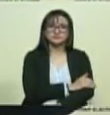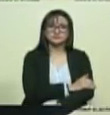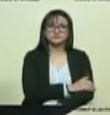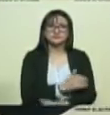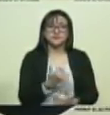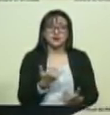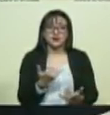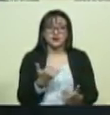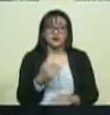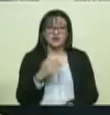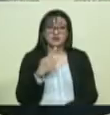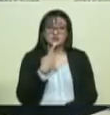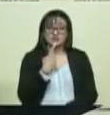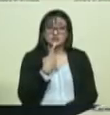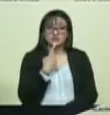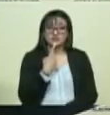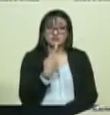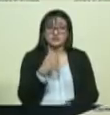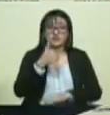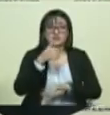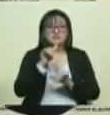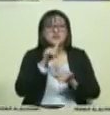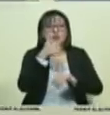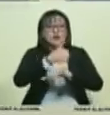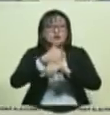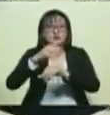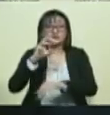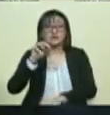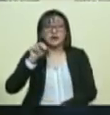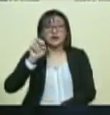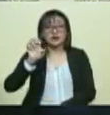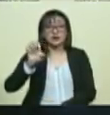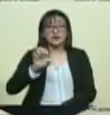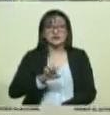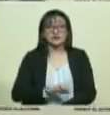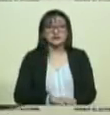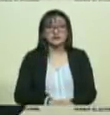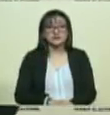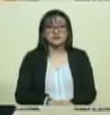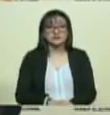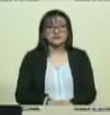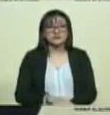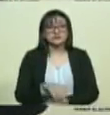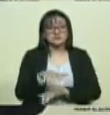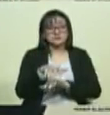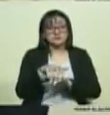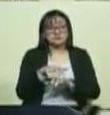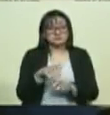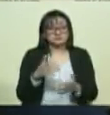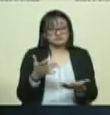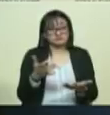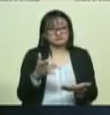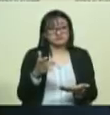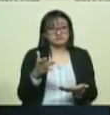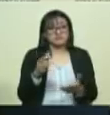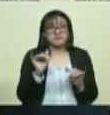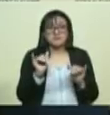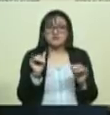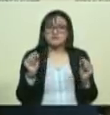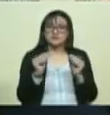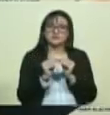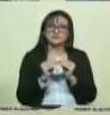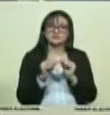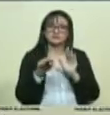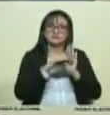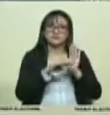dicho por los rectores de la mayoría y de la minoría, son las mismas